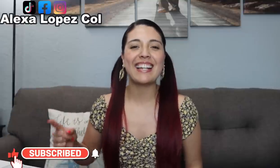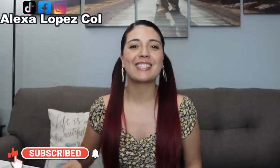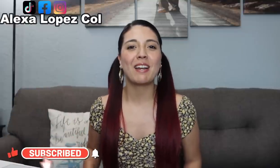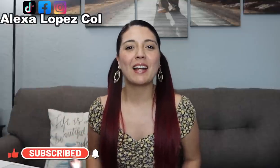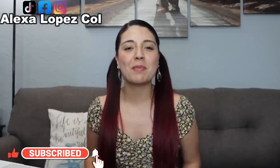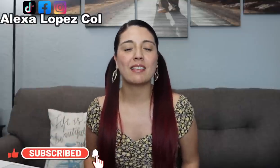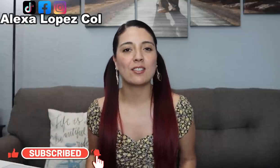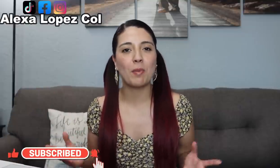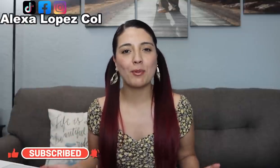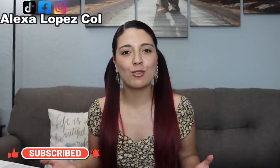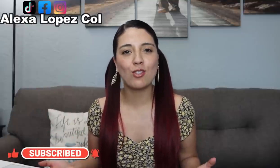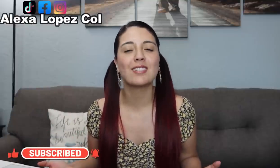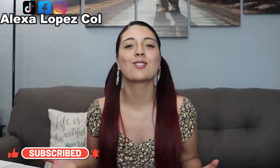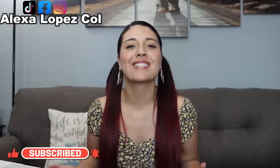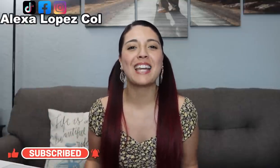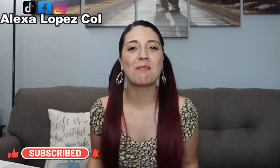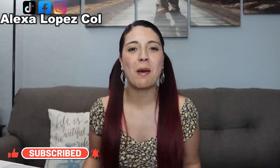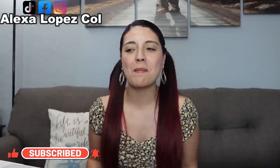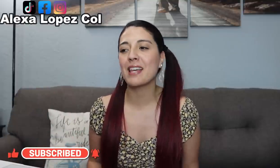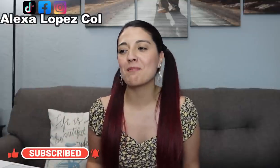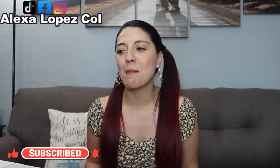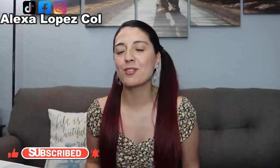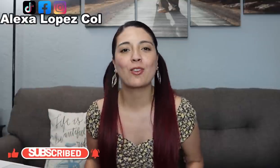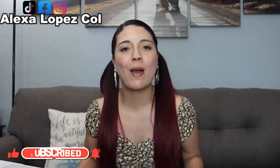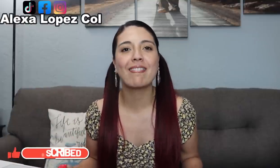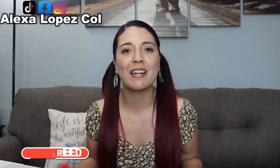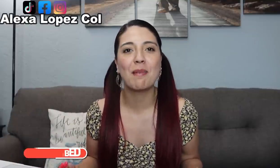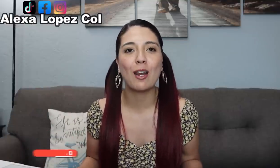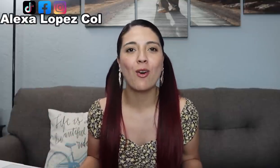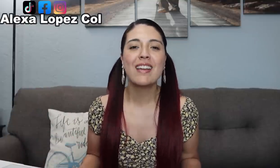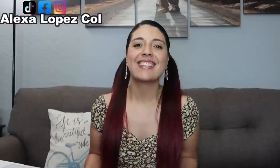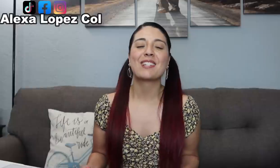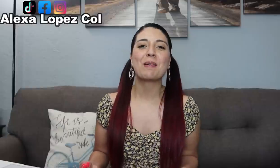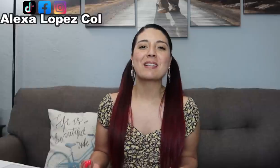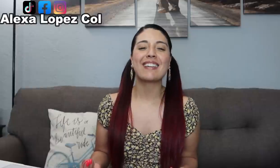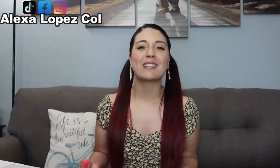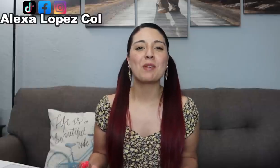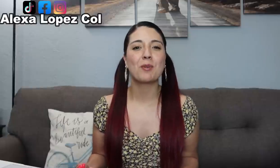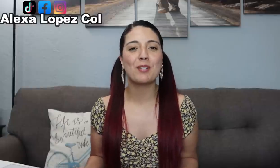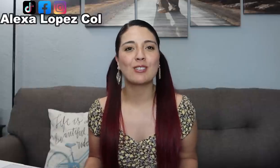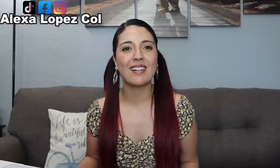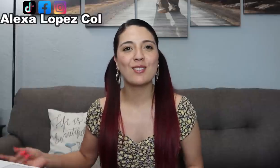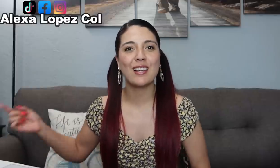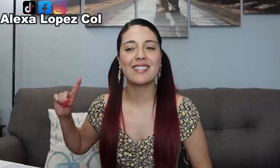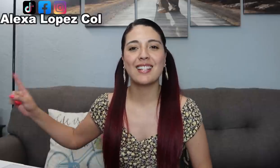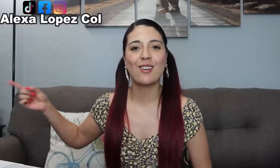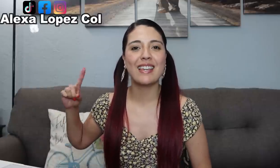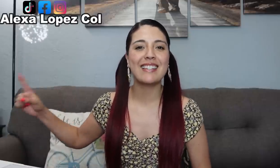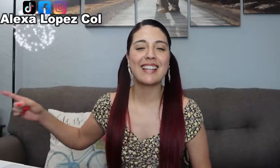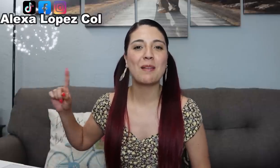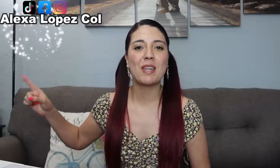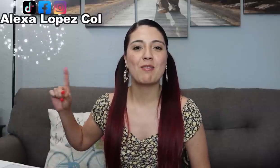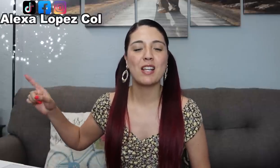mi canal y activen la campanita. Si no me apoyan ustedes, entonces ¿quién me va a apoyar? Cuéntenmelo. Dense una pasadita también por mis otras redes sociales,